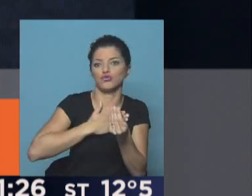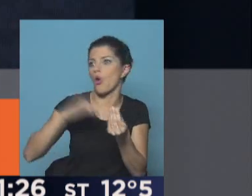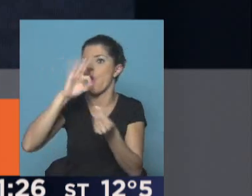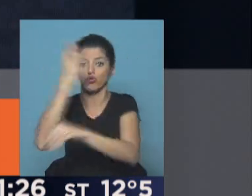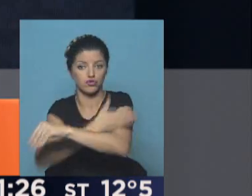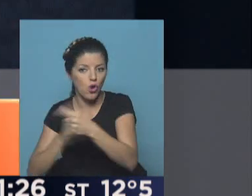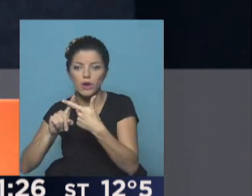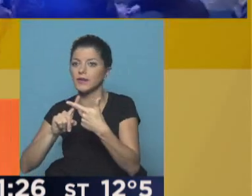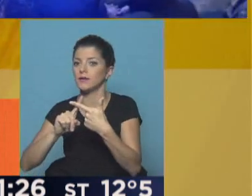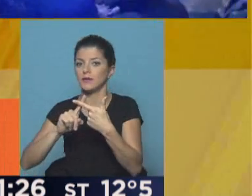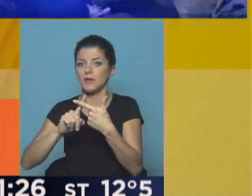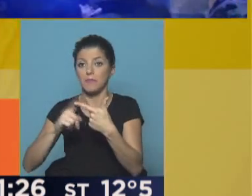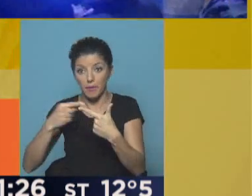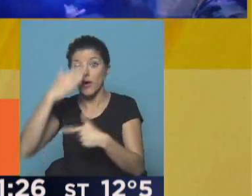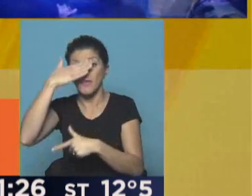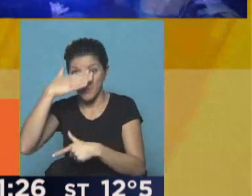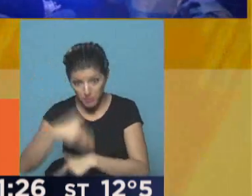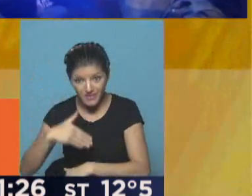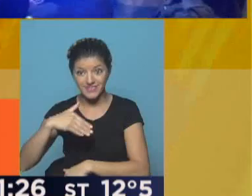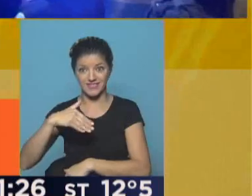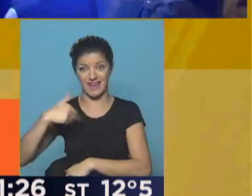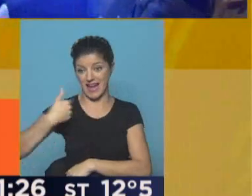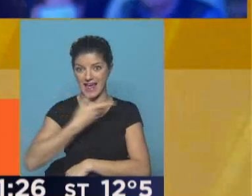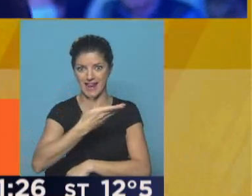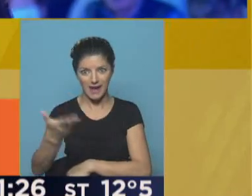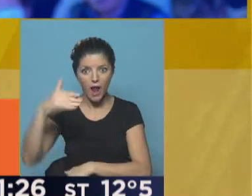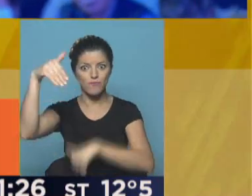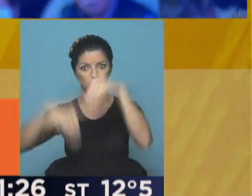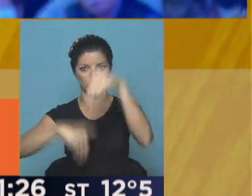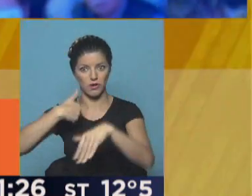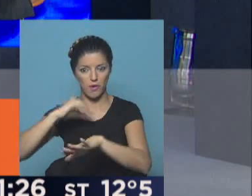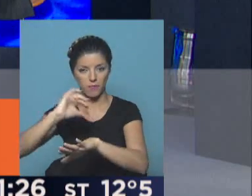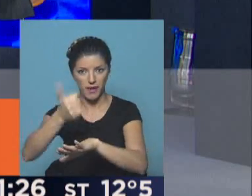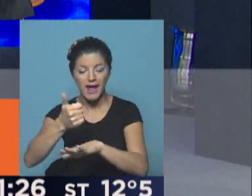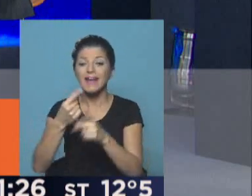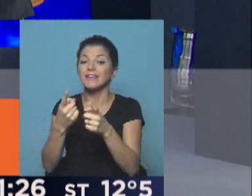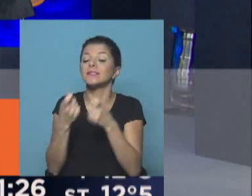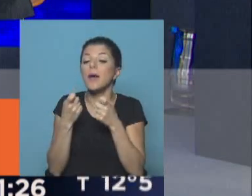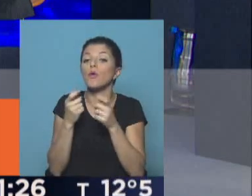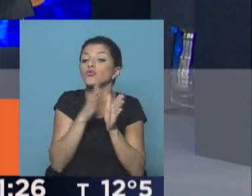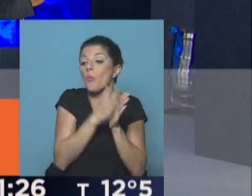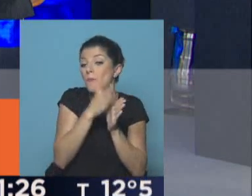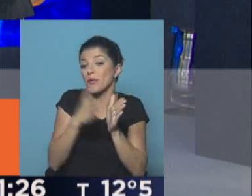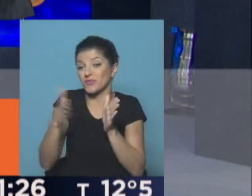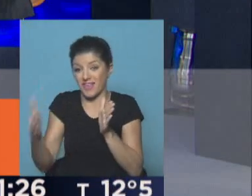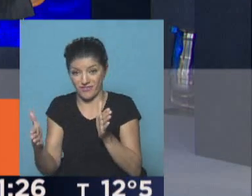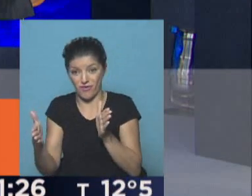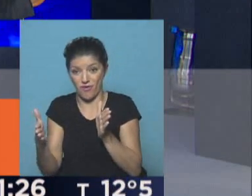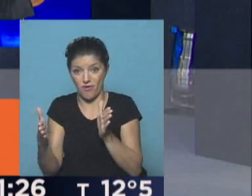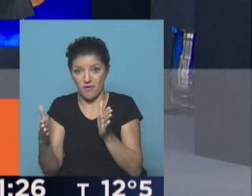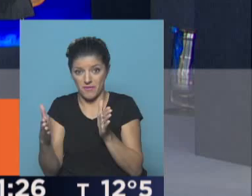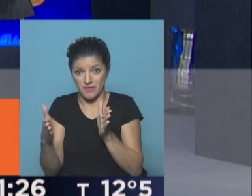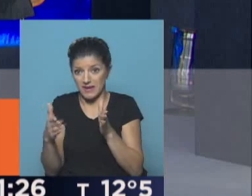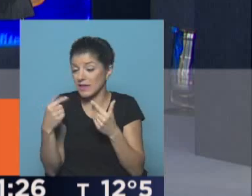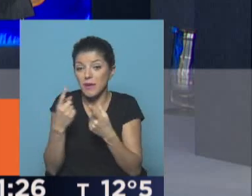scioli para poder ser finalmente elegido en una elección general necesitábamos un proceso un proceso de emancipación que la única posibilidad de que eso se